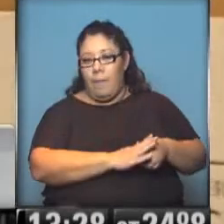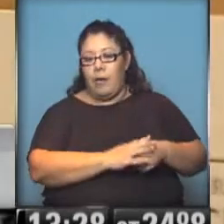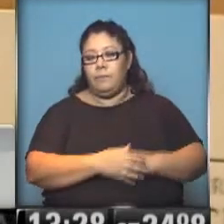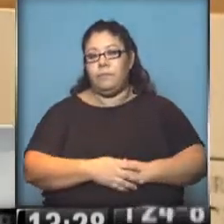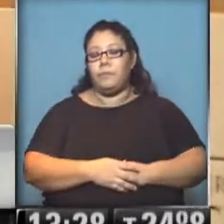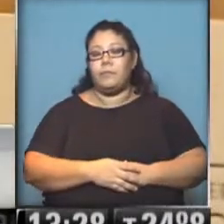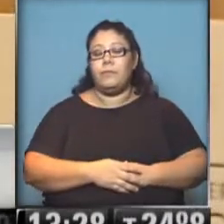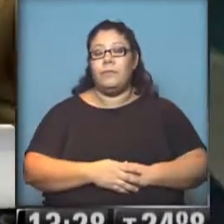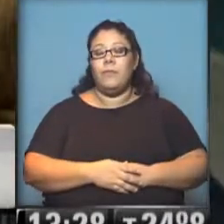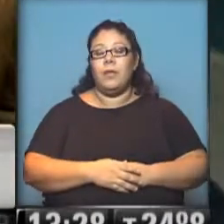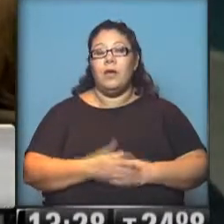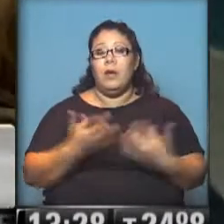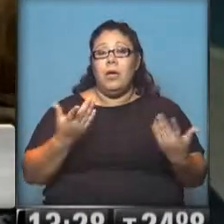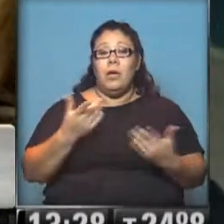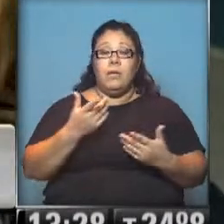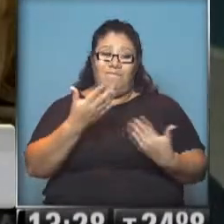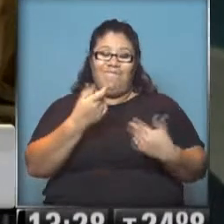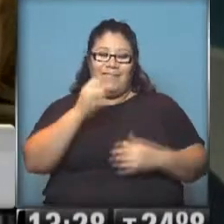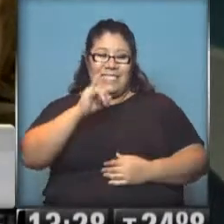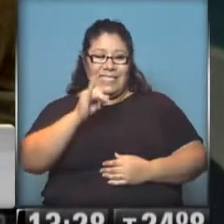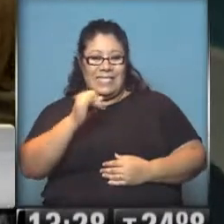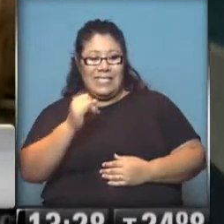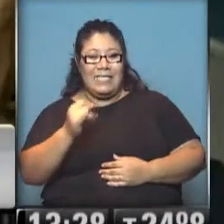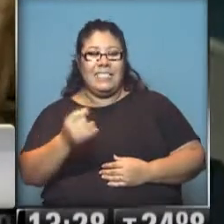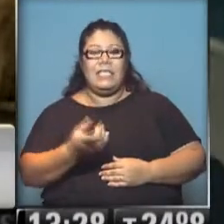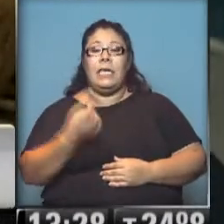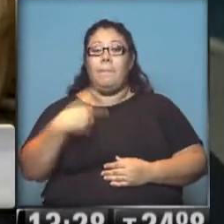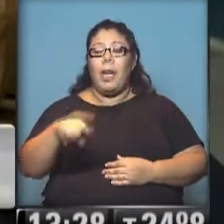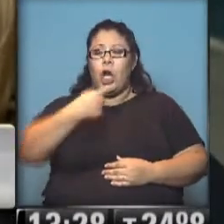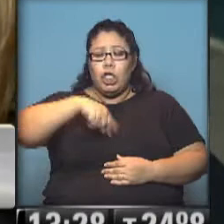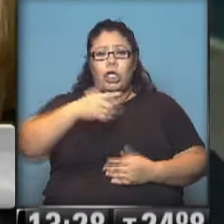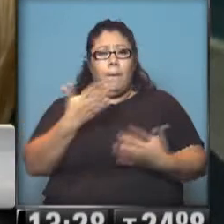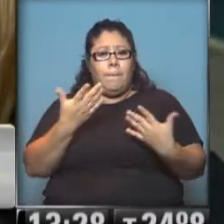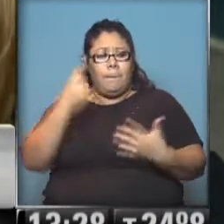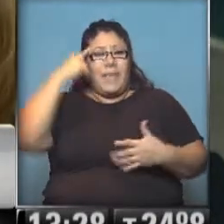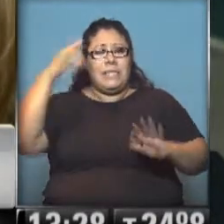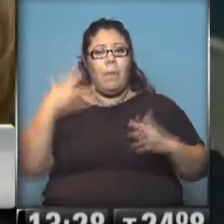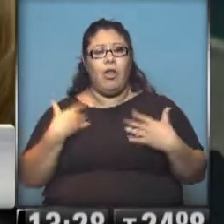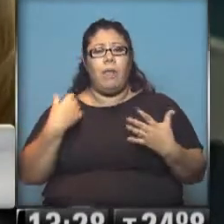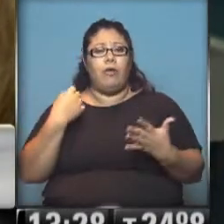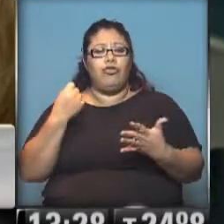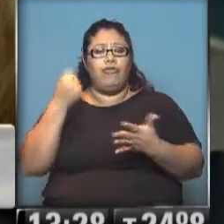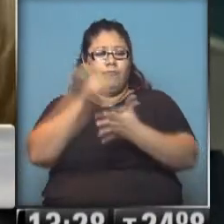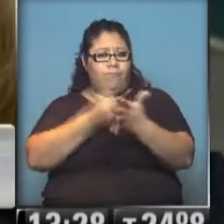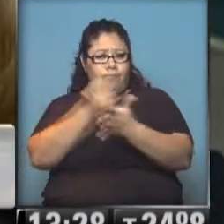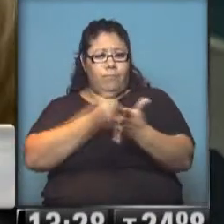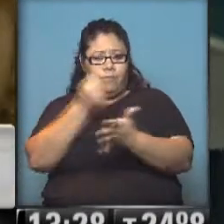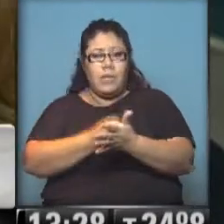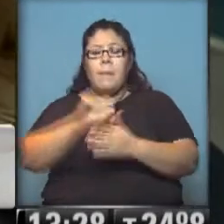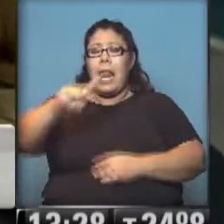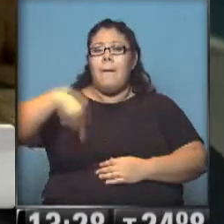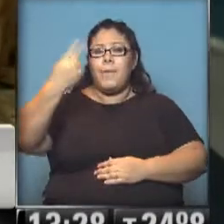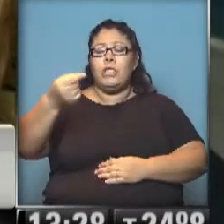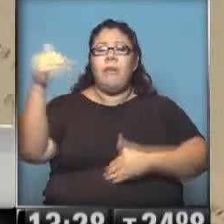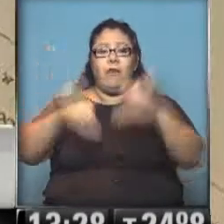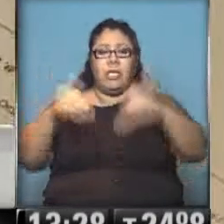la debilidad. En parte lo lograron. Creemos que vamos a poder derrotar ese discurso para las próximas elecciones generales y vamos